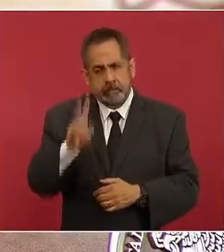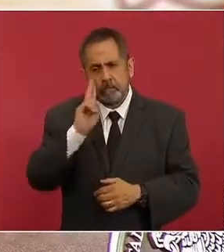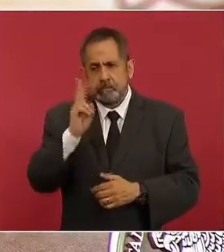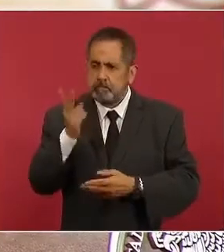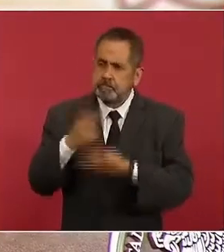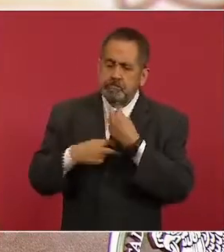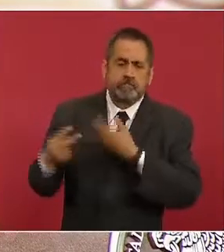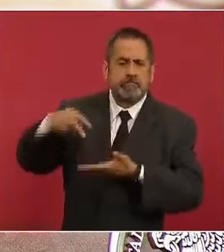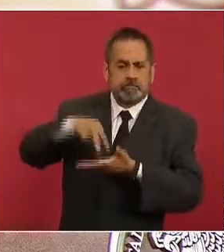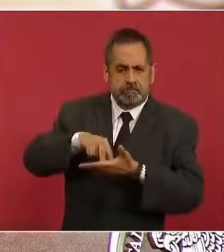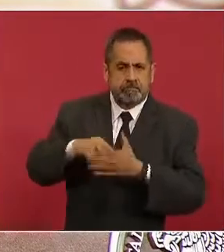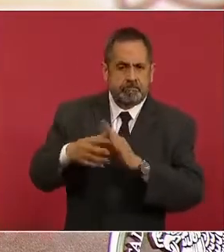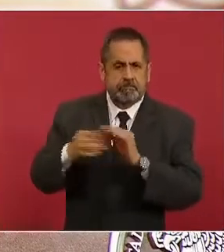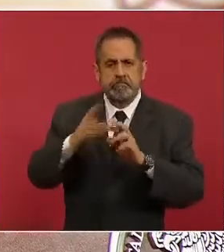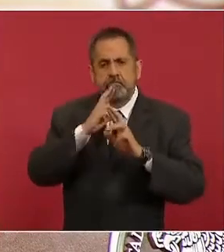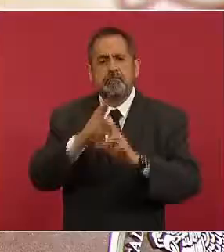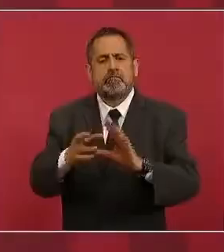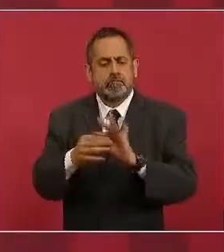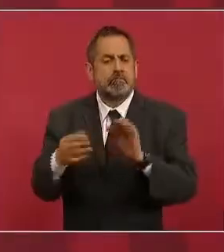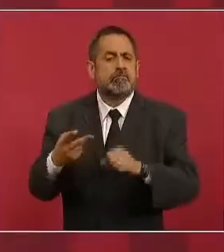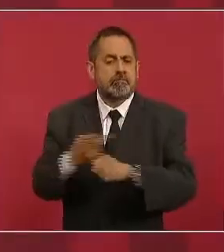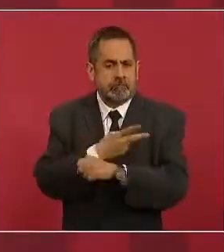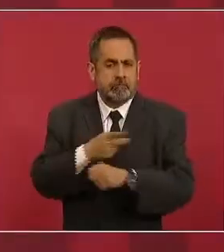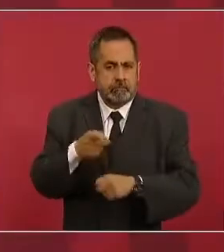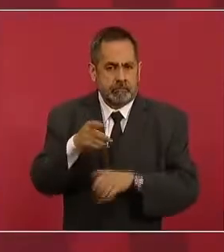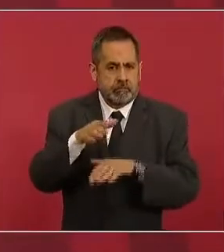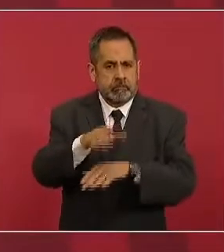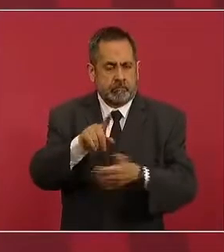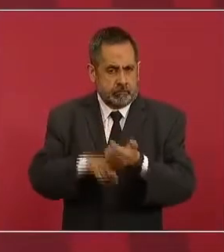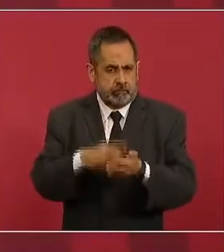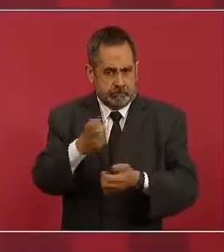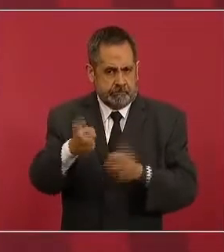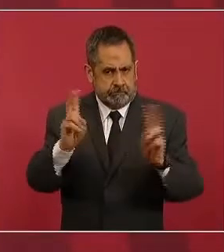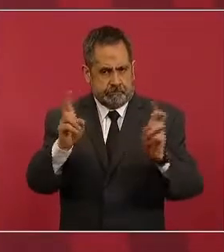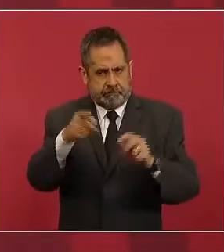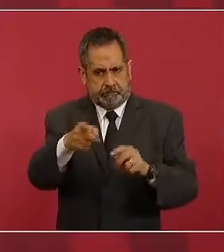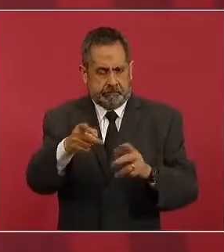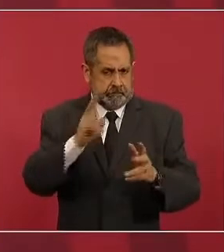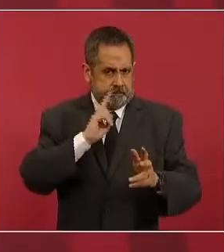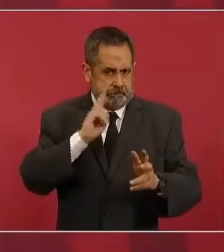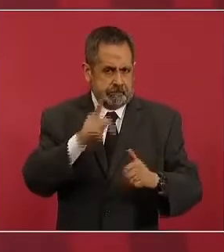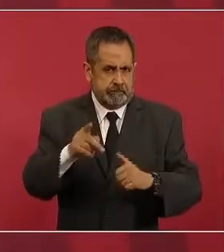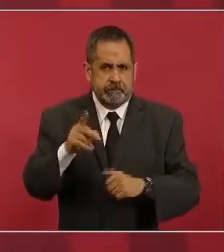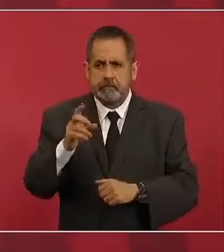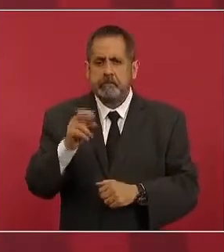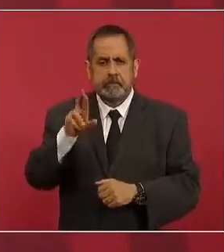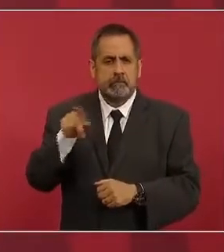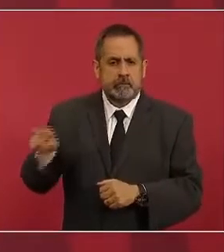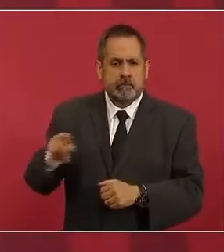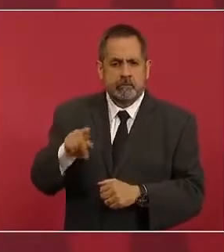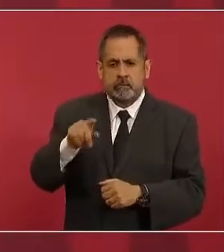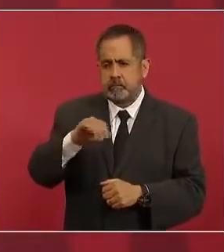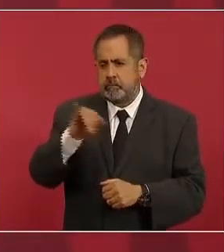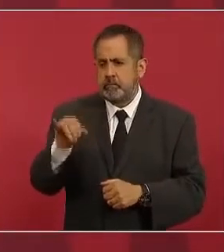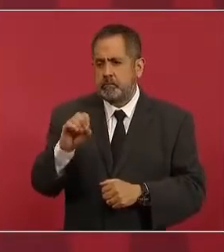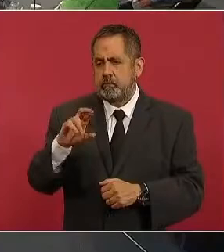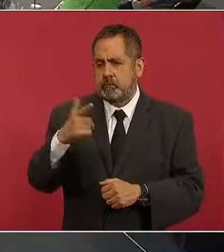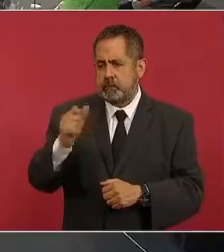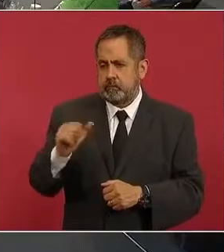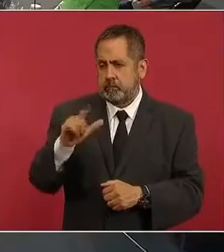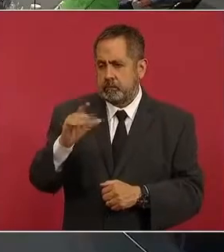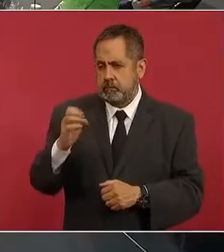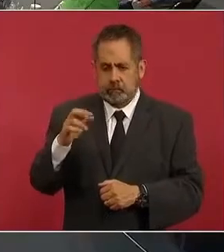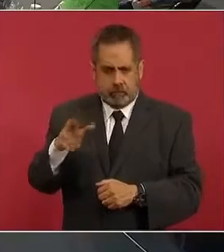escuchemos el reporte sobre este tema del doctor Jorge Alcocer.